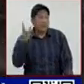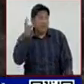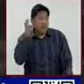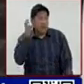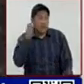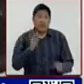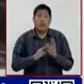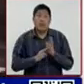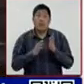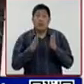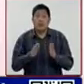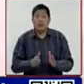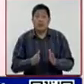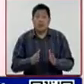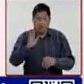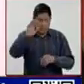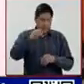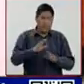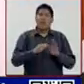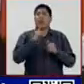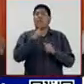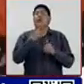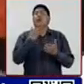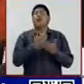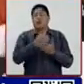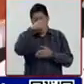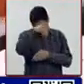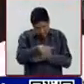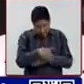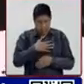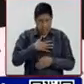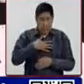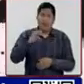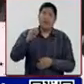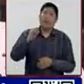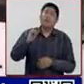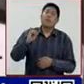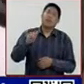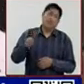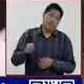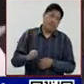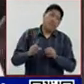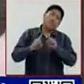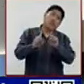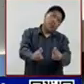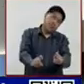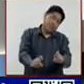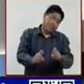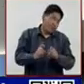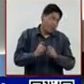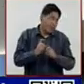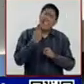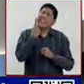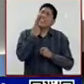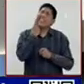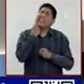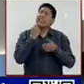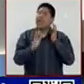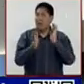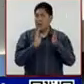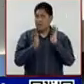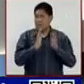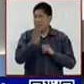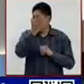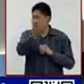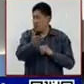acá el representante. A ver, ¿cómo está? Muy buenas noches, Miriam Claros le habla. Una consulta a propósito de lo último que usted acaba de